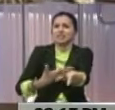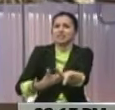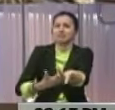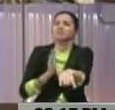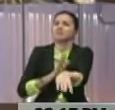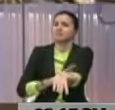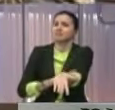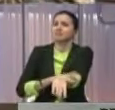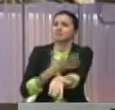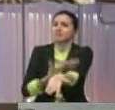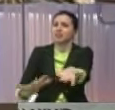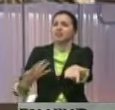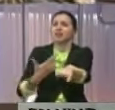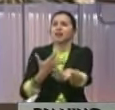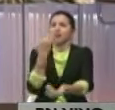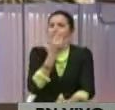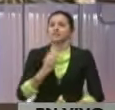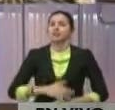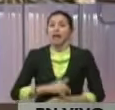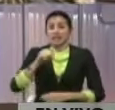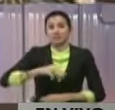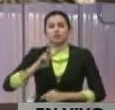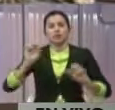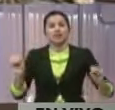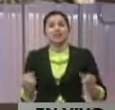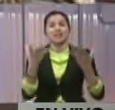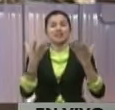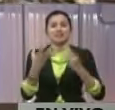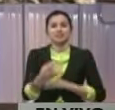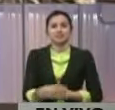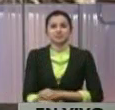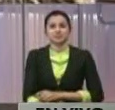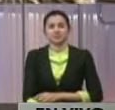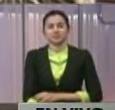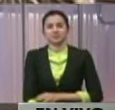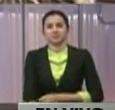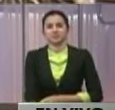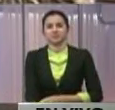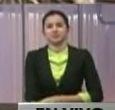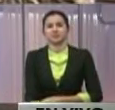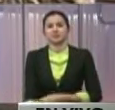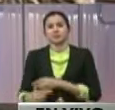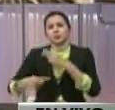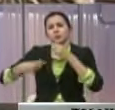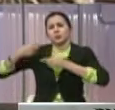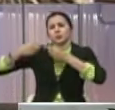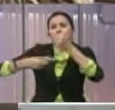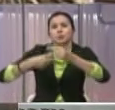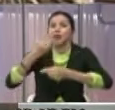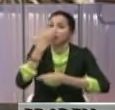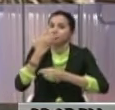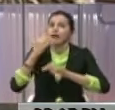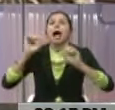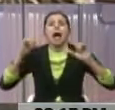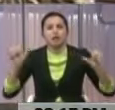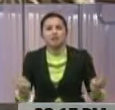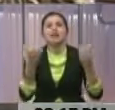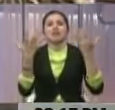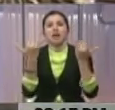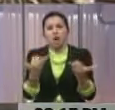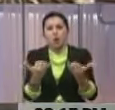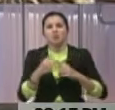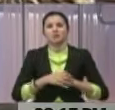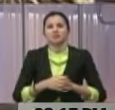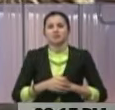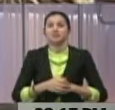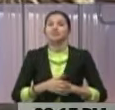solo rescatado, sino que hemos generado esa herencia africana como parte integral, como parte